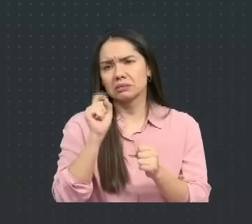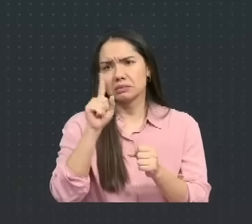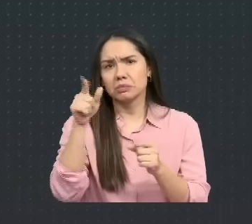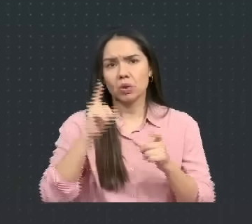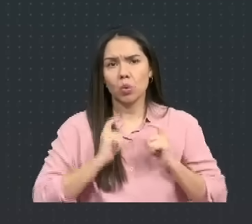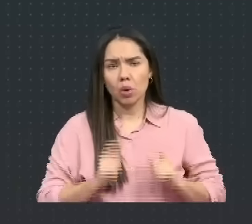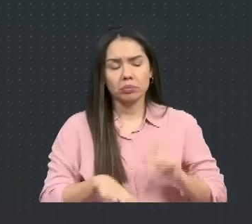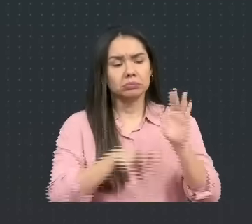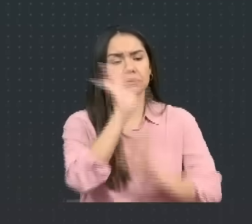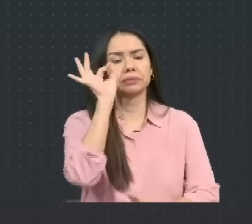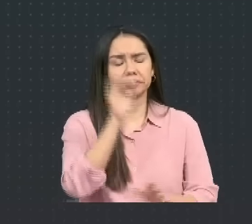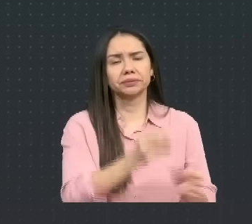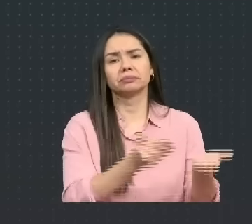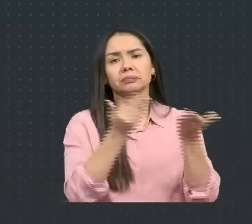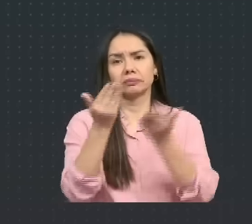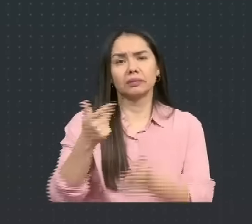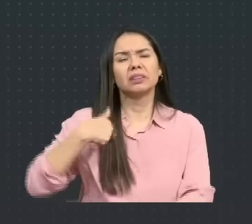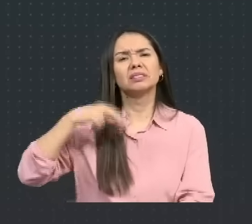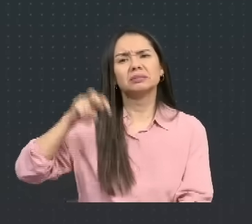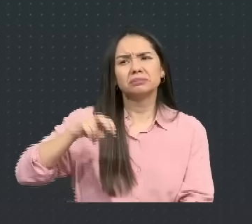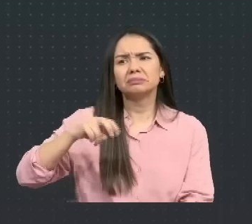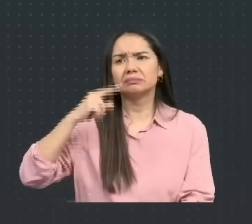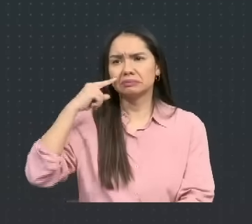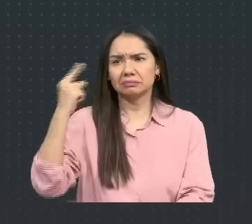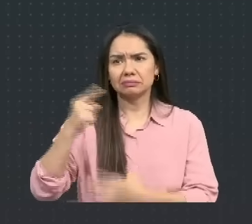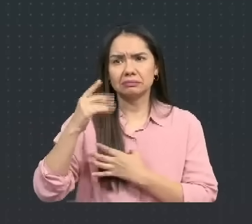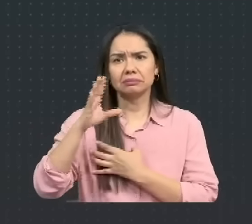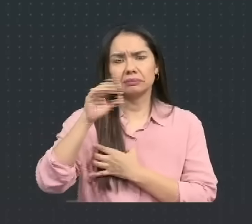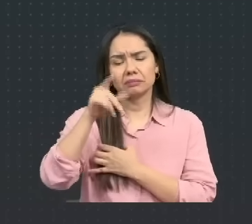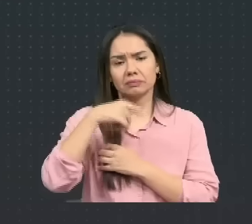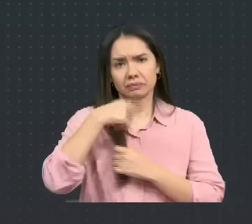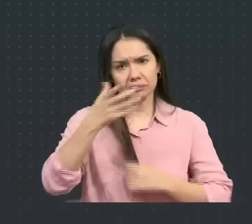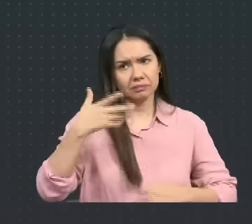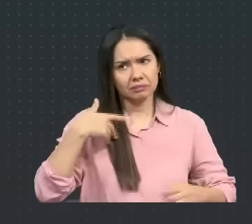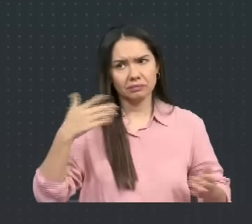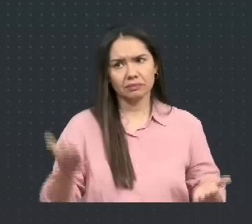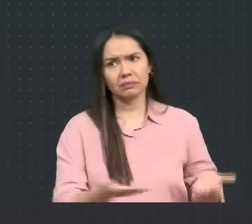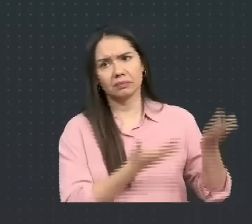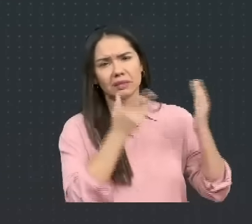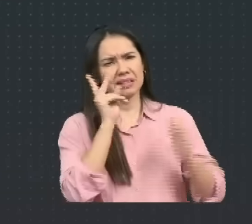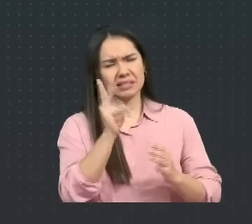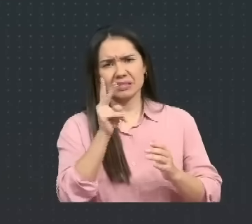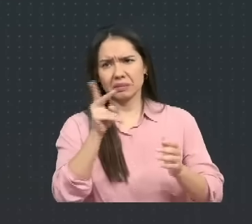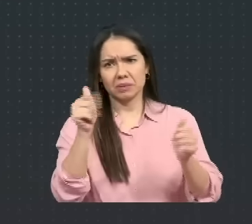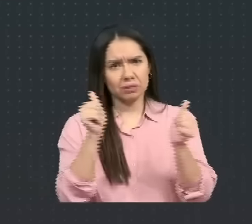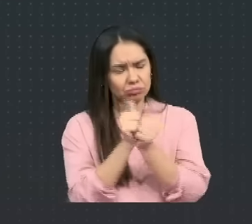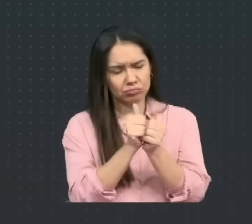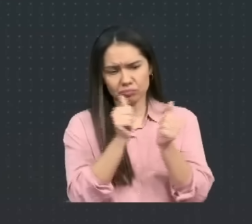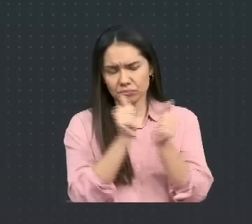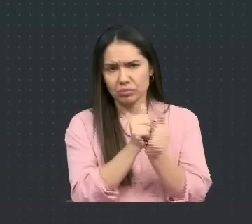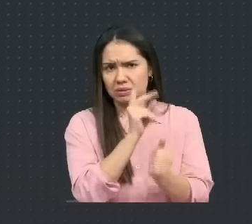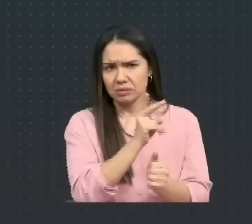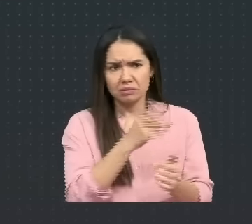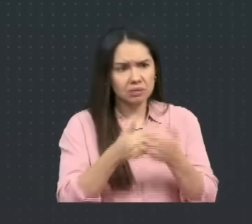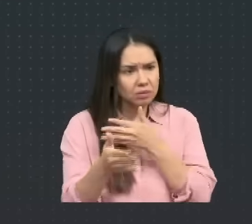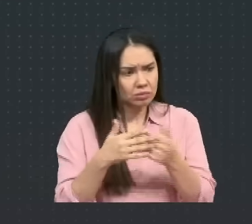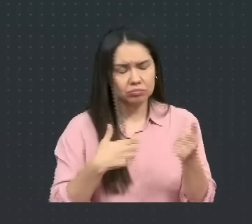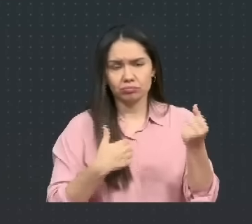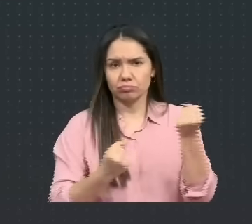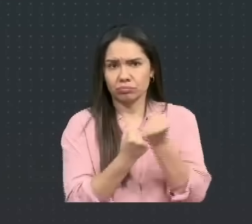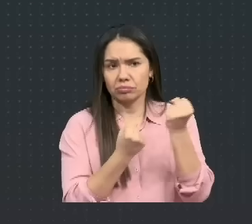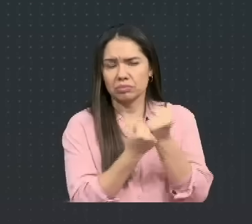cuerpo y lo que necesitaba yo era llevar el cuerpo, porque yo siempre estaba al lado de él, cualquier cosa,